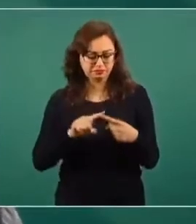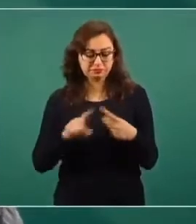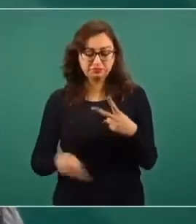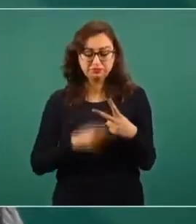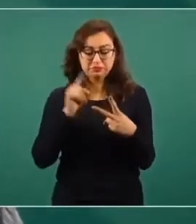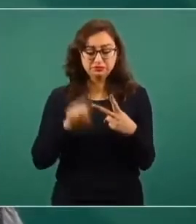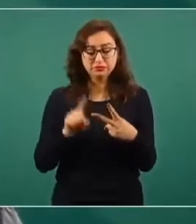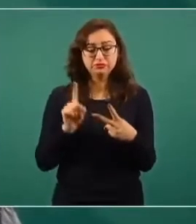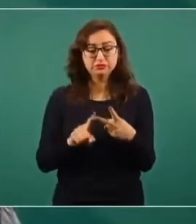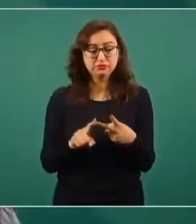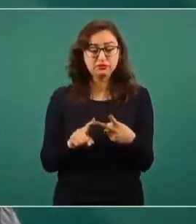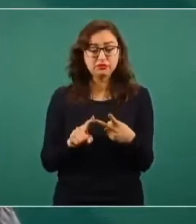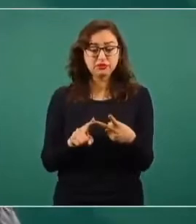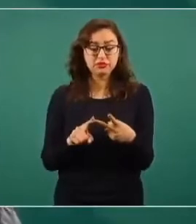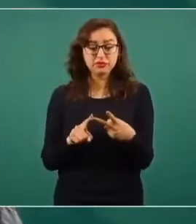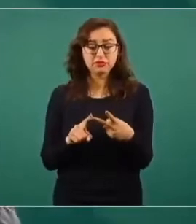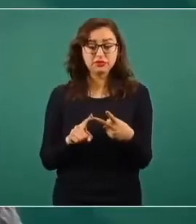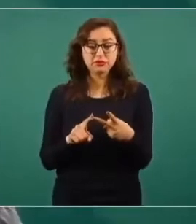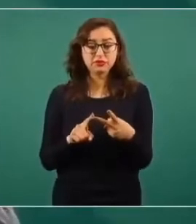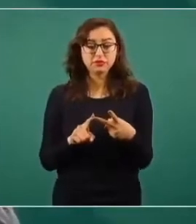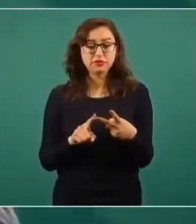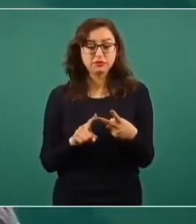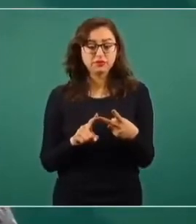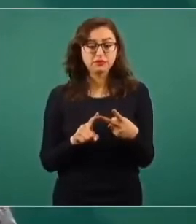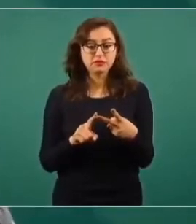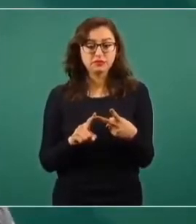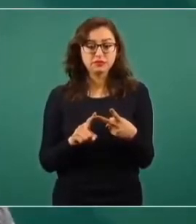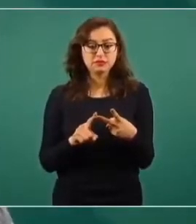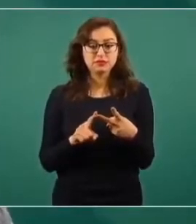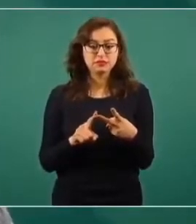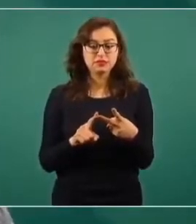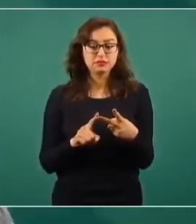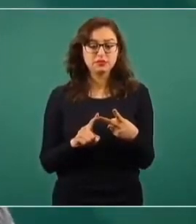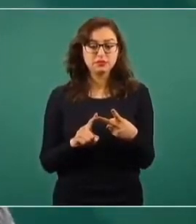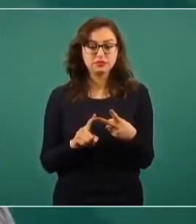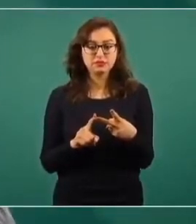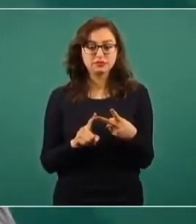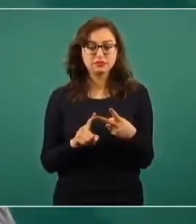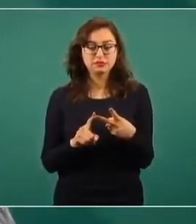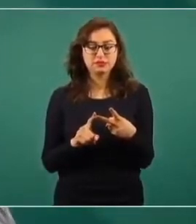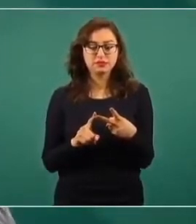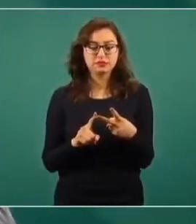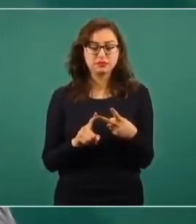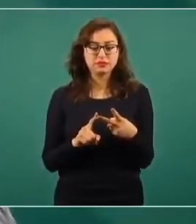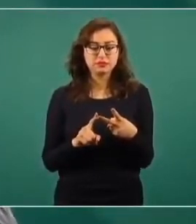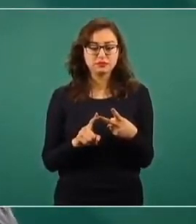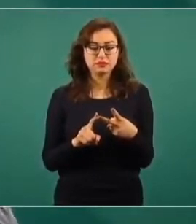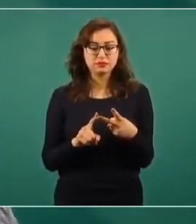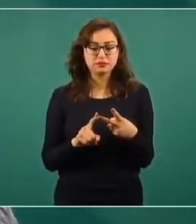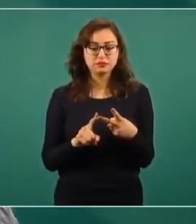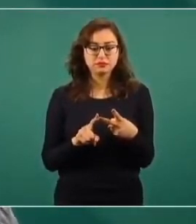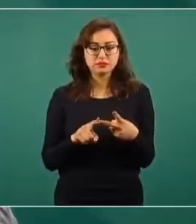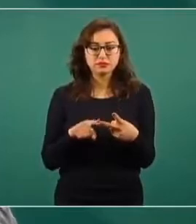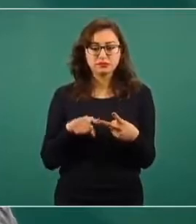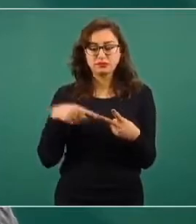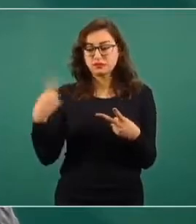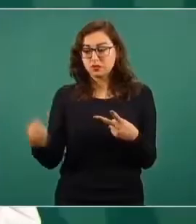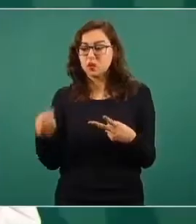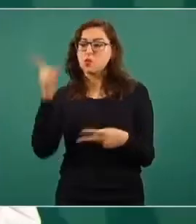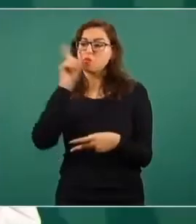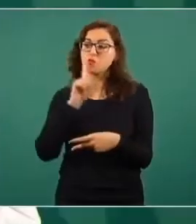lugar, porque me parece que es volver a criminalizar a una mujer el hecho de sujetarla a un proceso